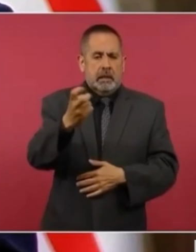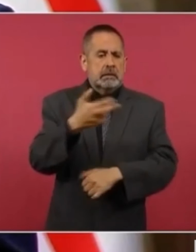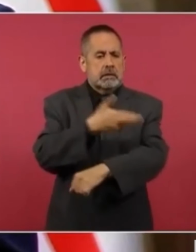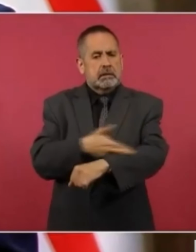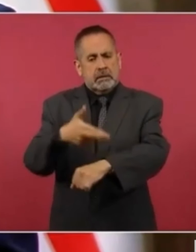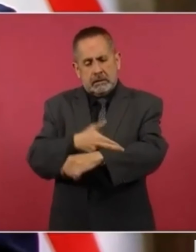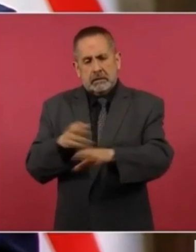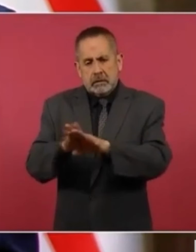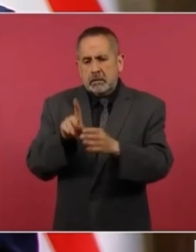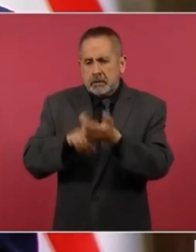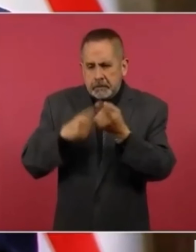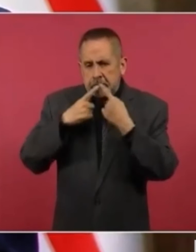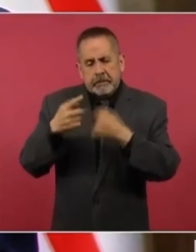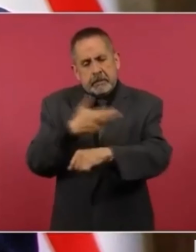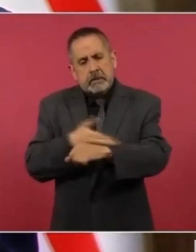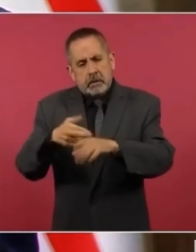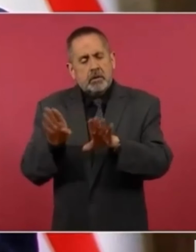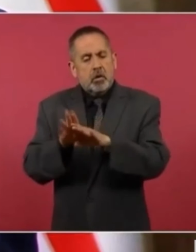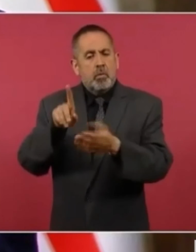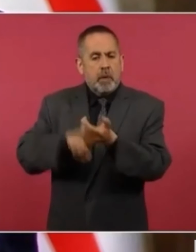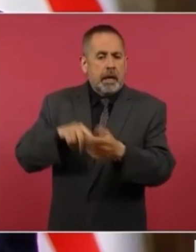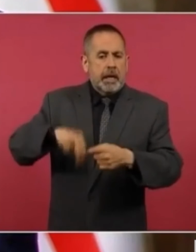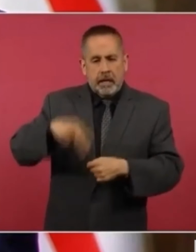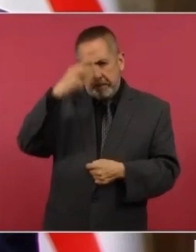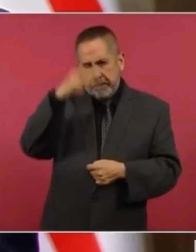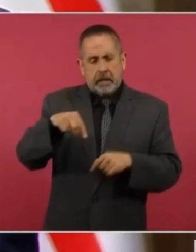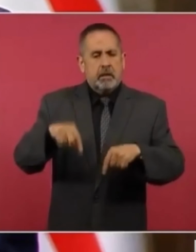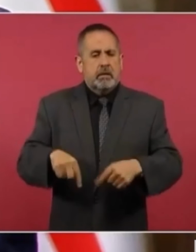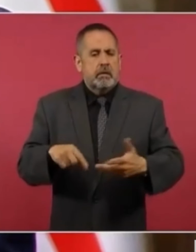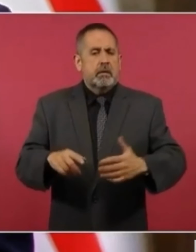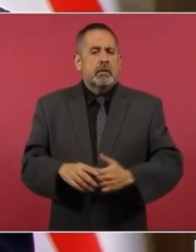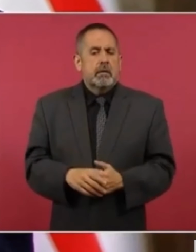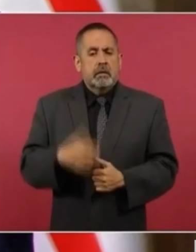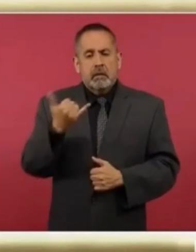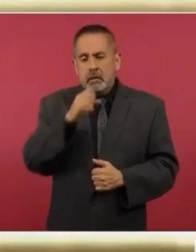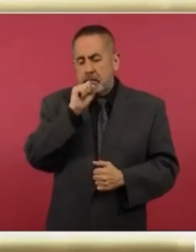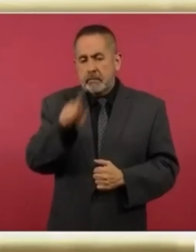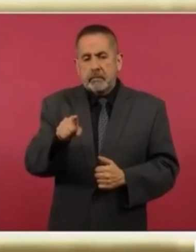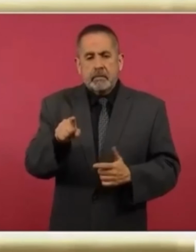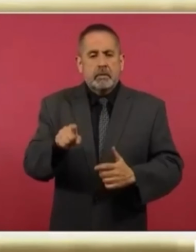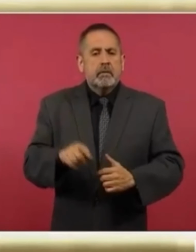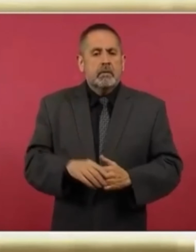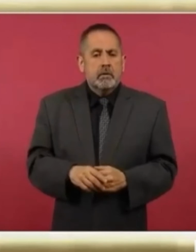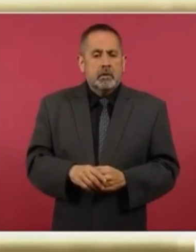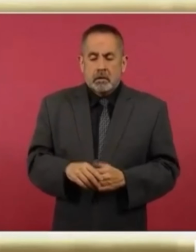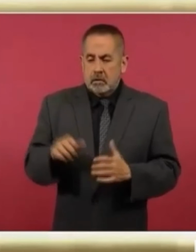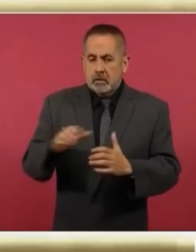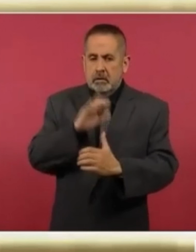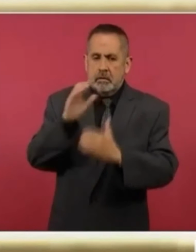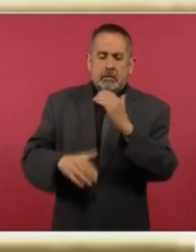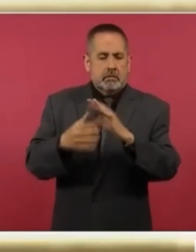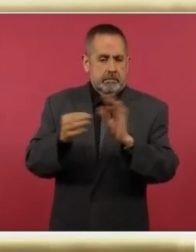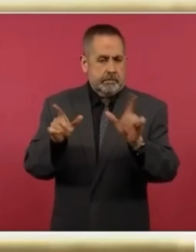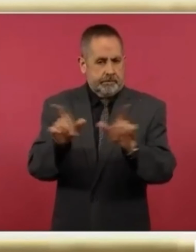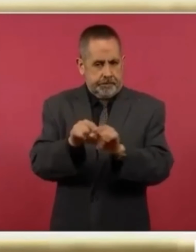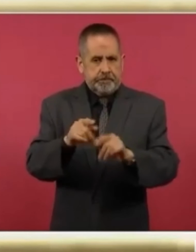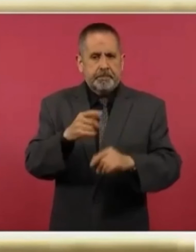haciendo en México. Y termino